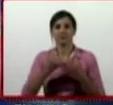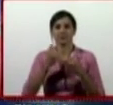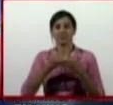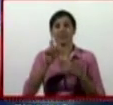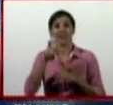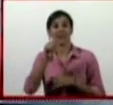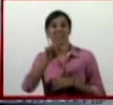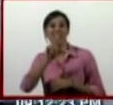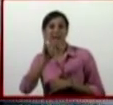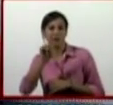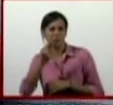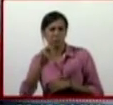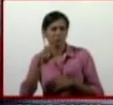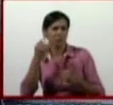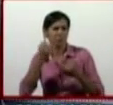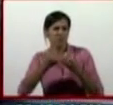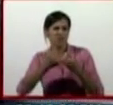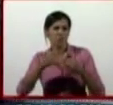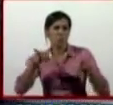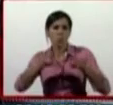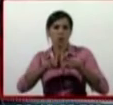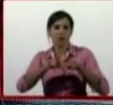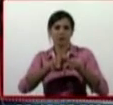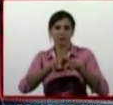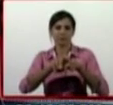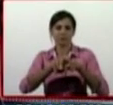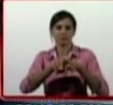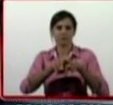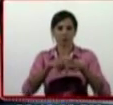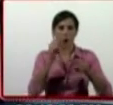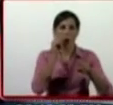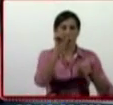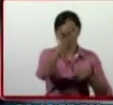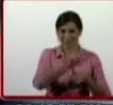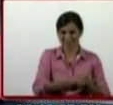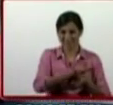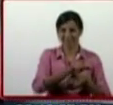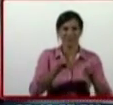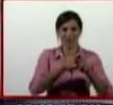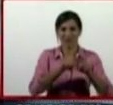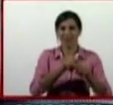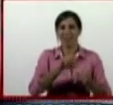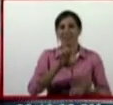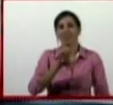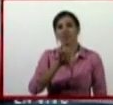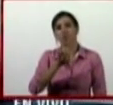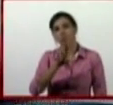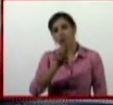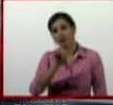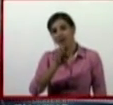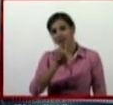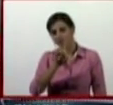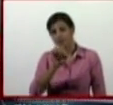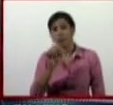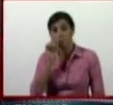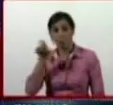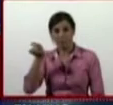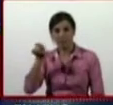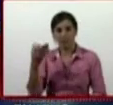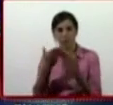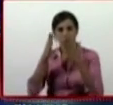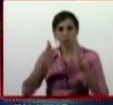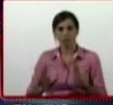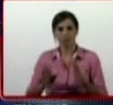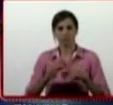apellido de Eduardo Galeano, profundo. Él es estudiante del sistema de calidad del